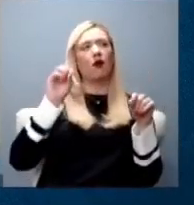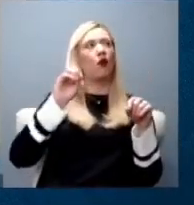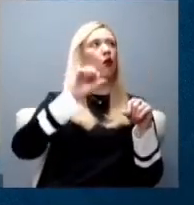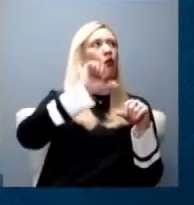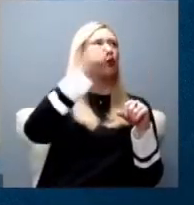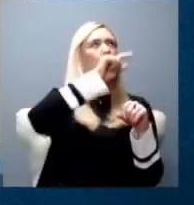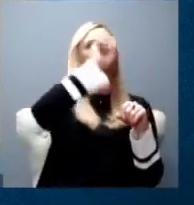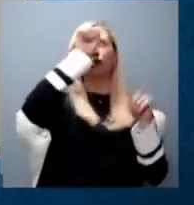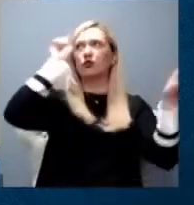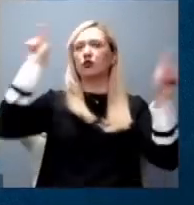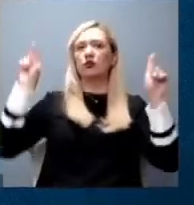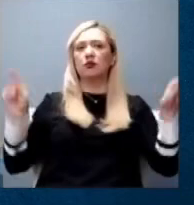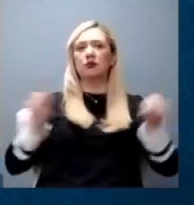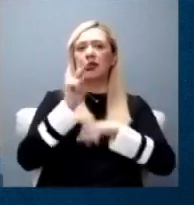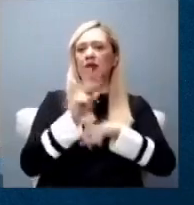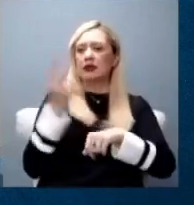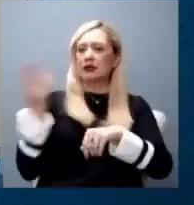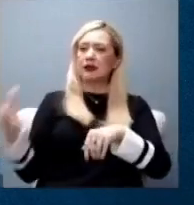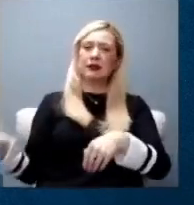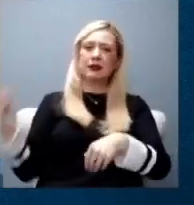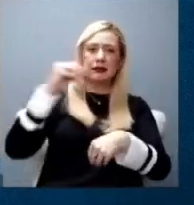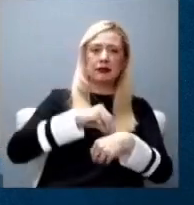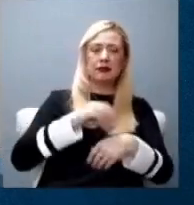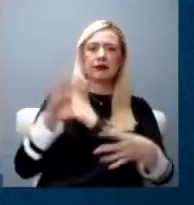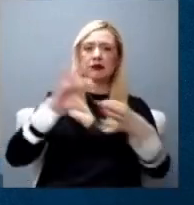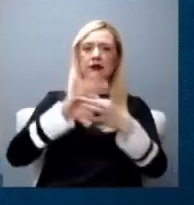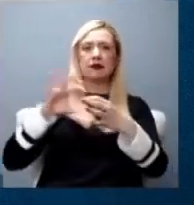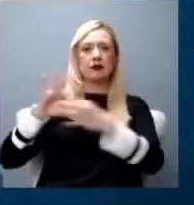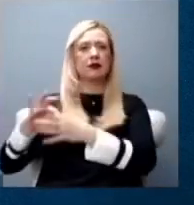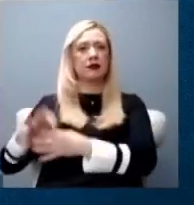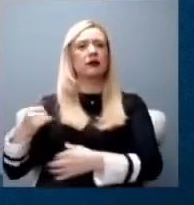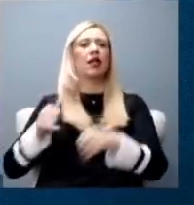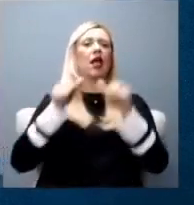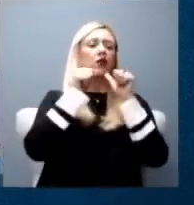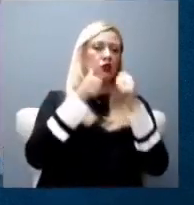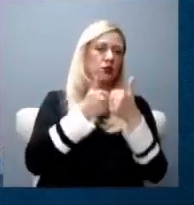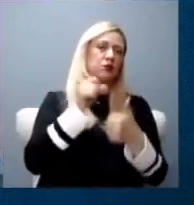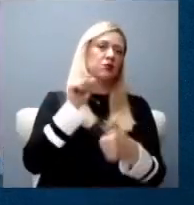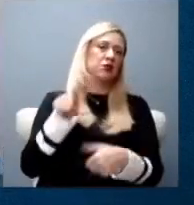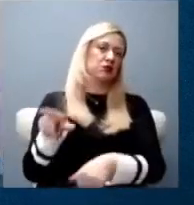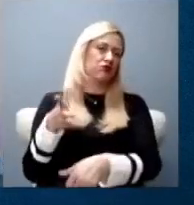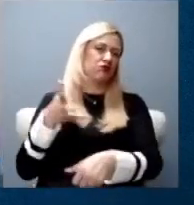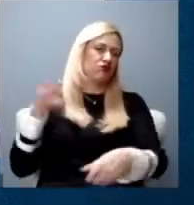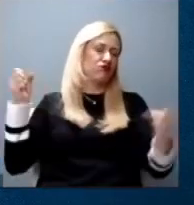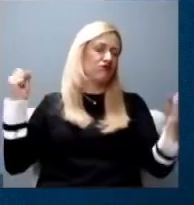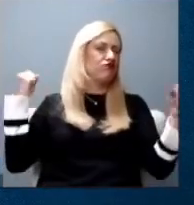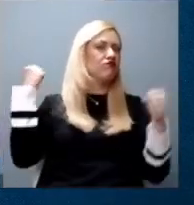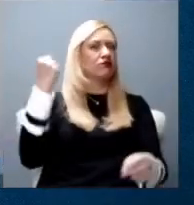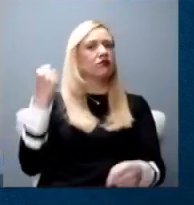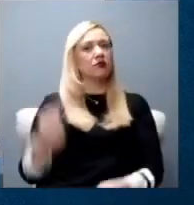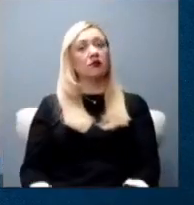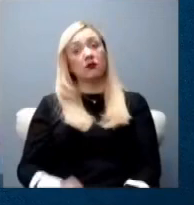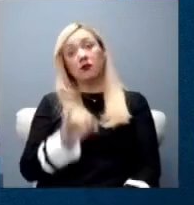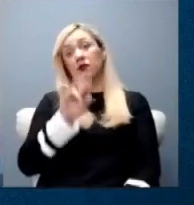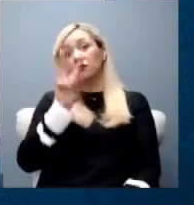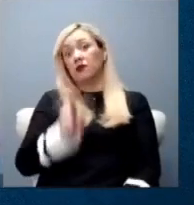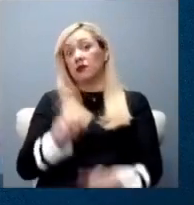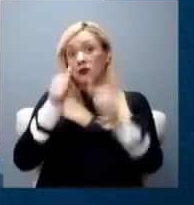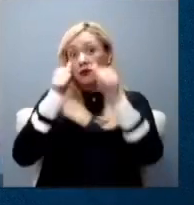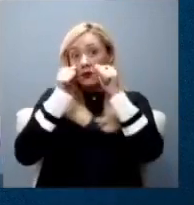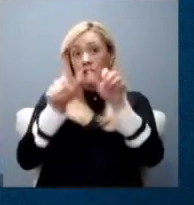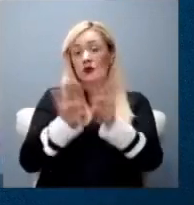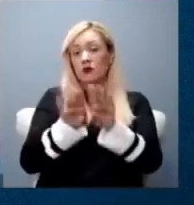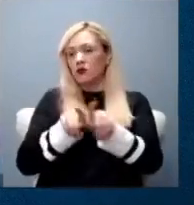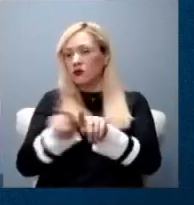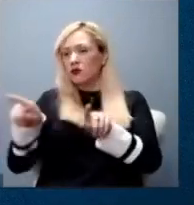protección nacionales y también, por supuesto, por las organizaciones sociales, ¿no? Pues sí, excelente. Hay que poner atención en estas líneas